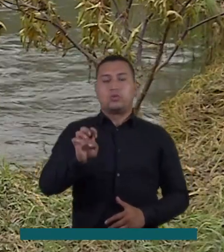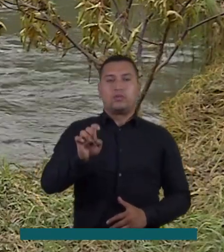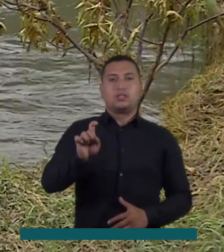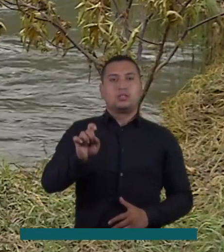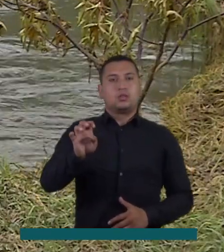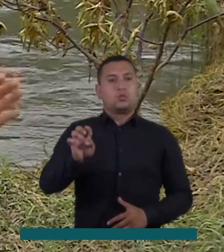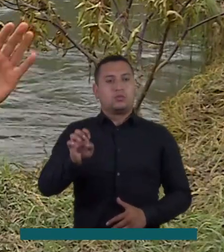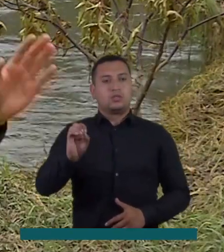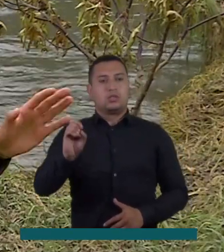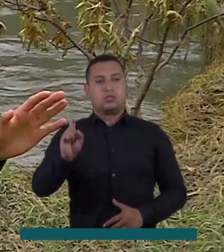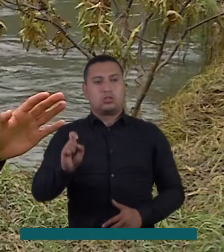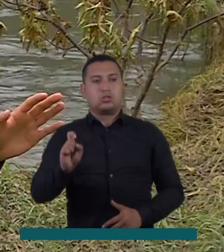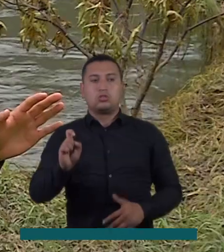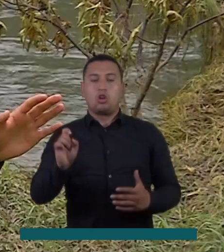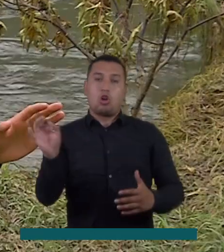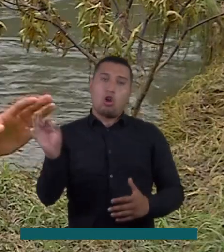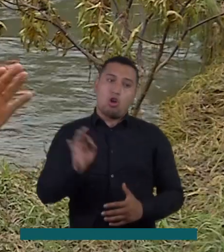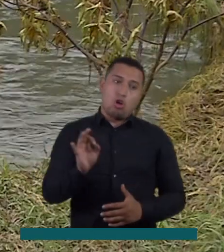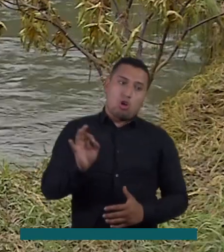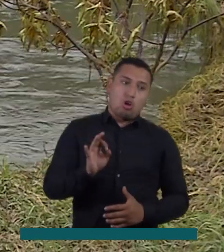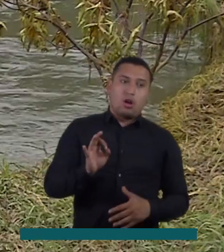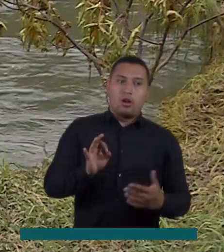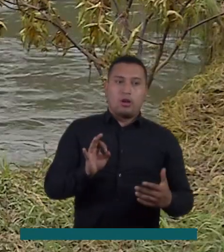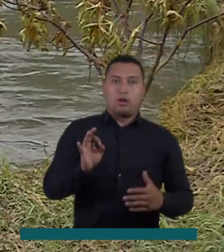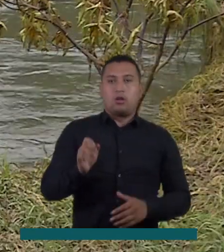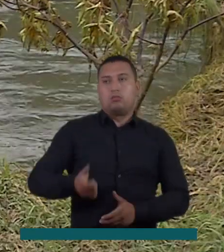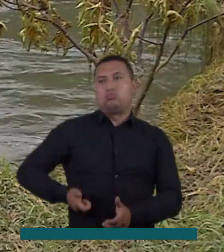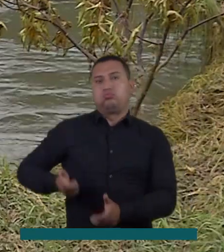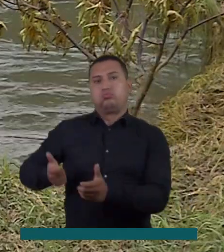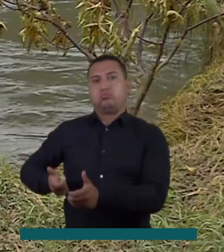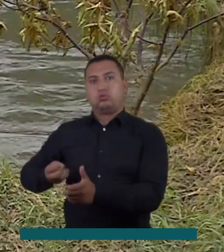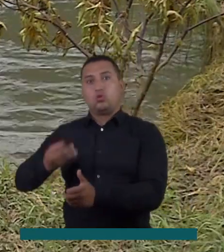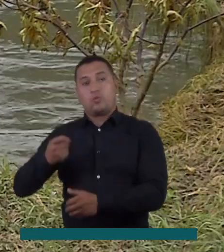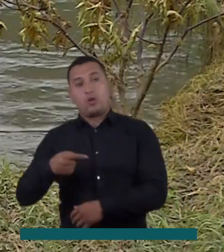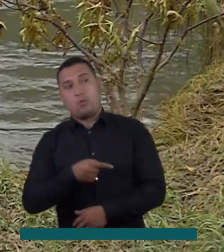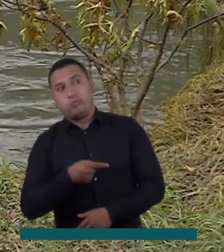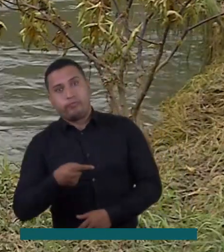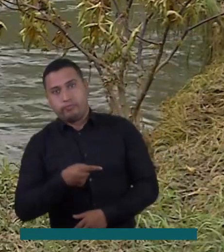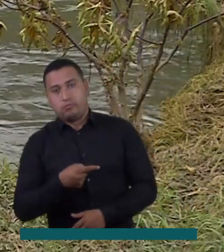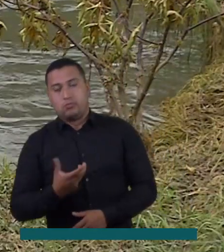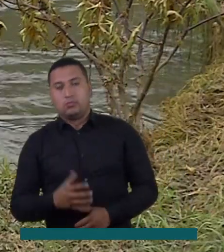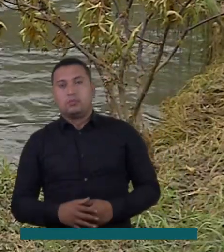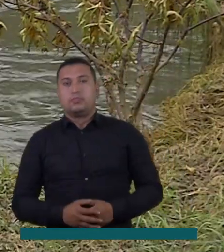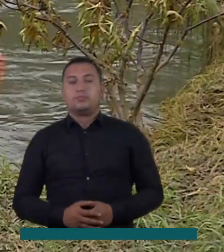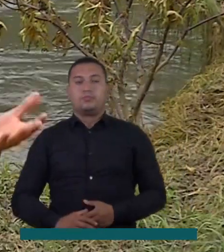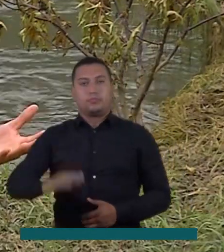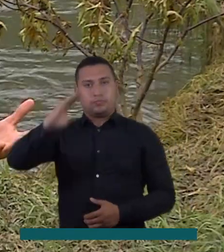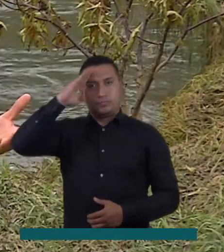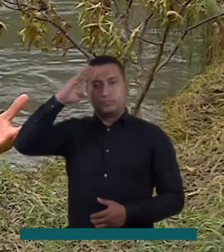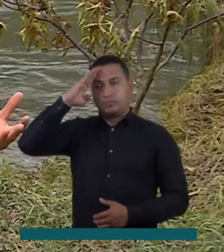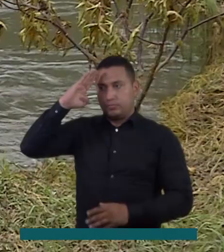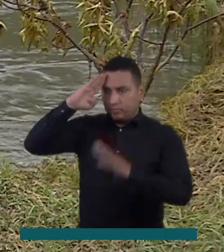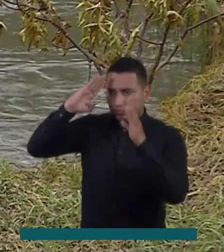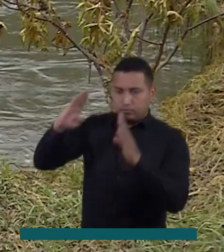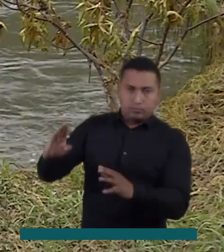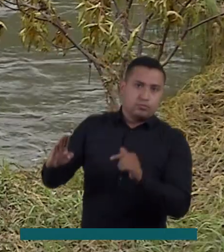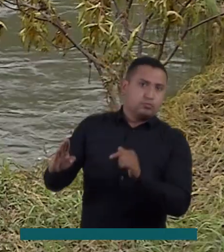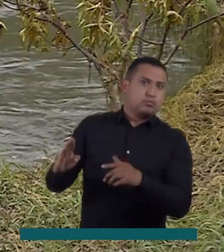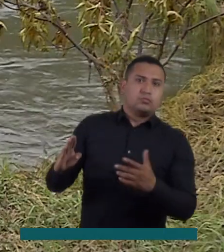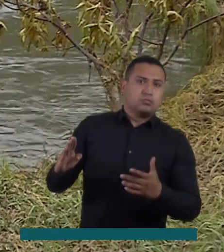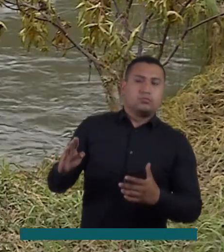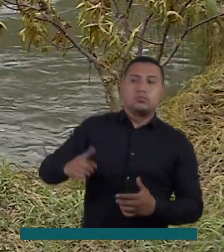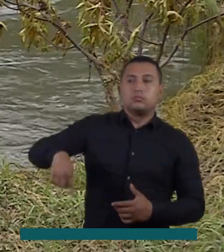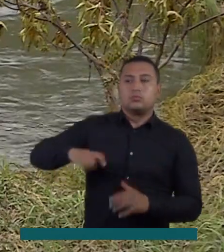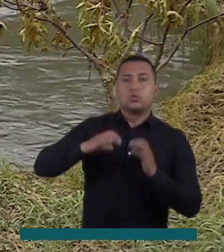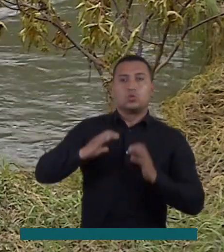bomberos al teléfono 575-4827. Las autoridades estarán atentos al llamado de la